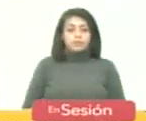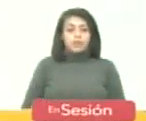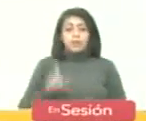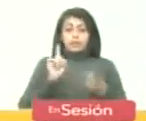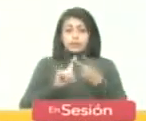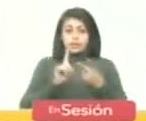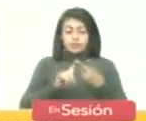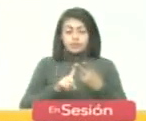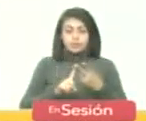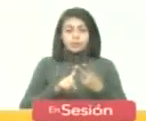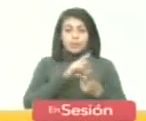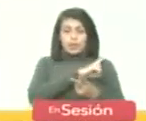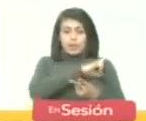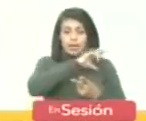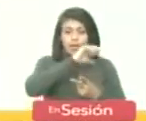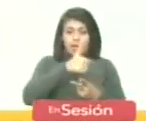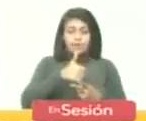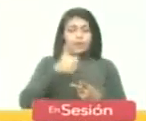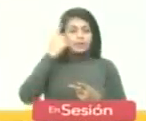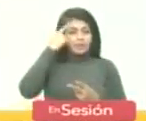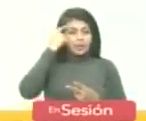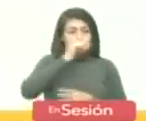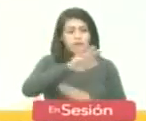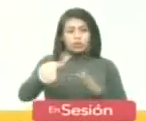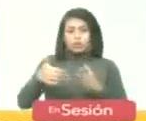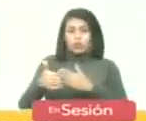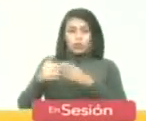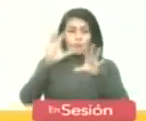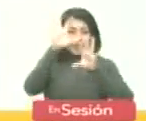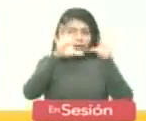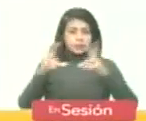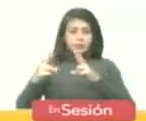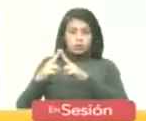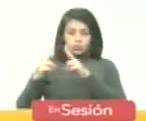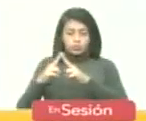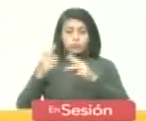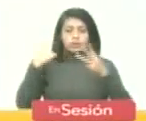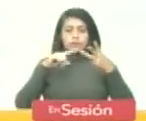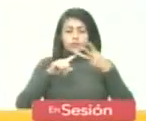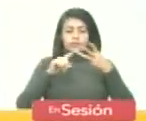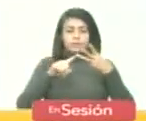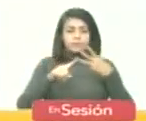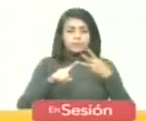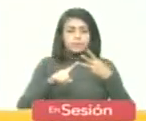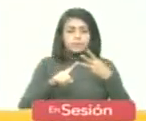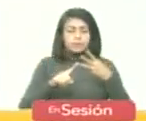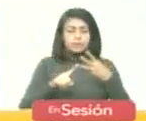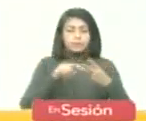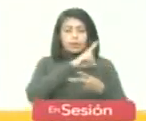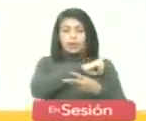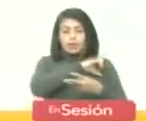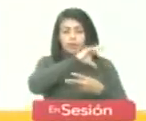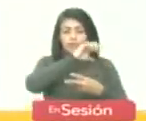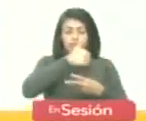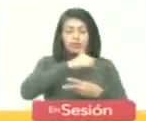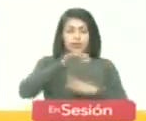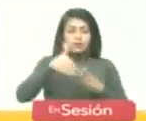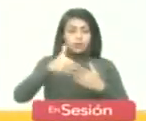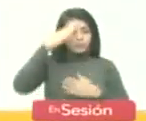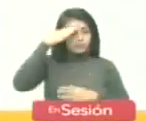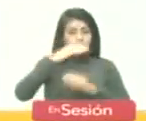Segundo, es jefe de Estado reconocido por todos los países. Tercero, es comandante en jefe de la